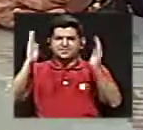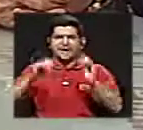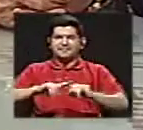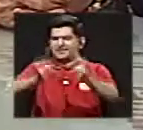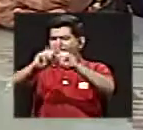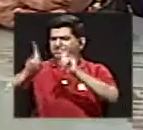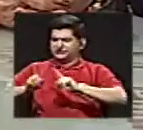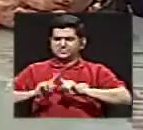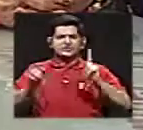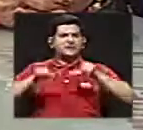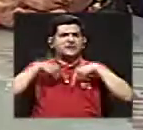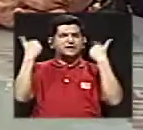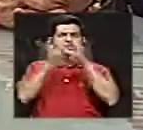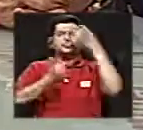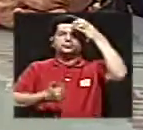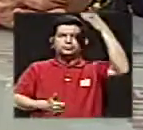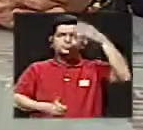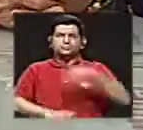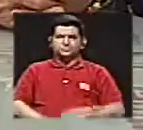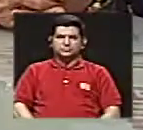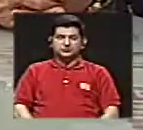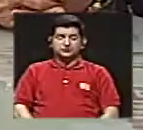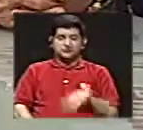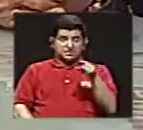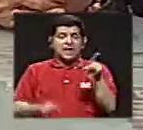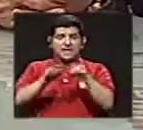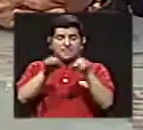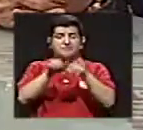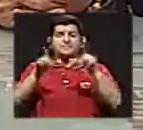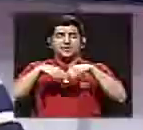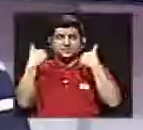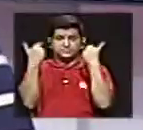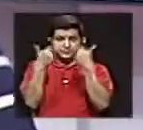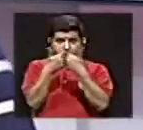los diferentes grupos culturales, étnicos de ahí,